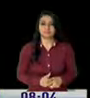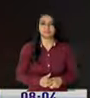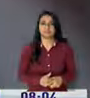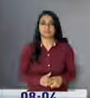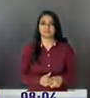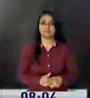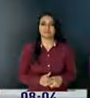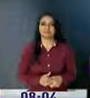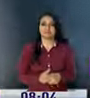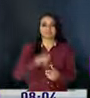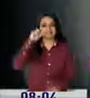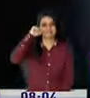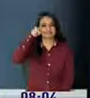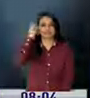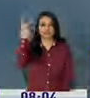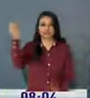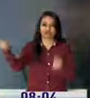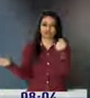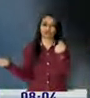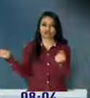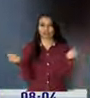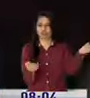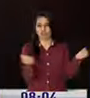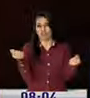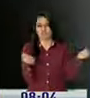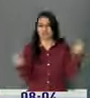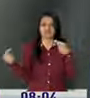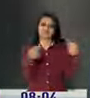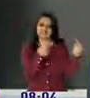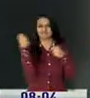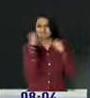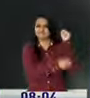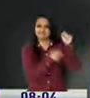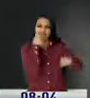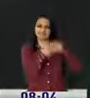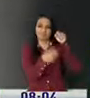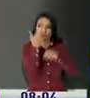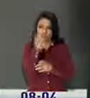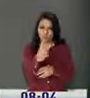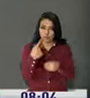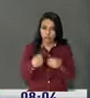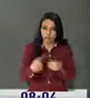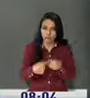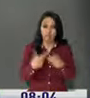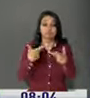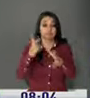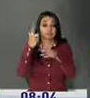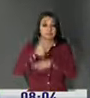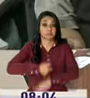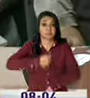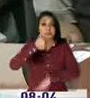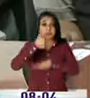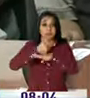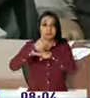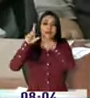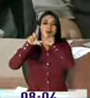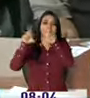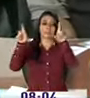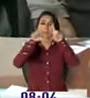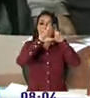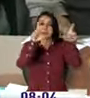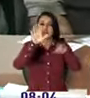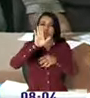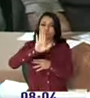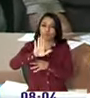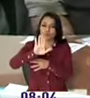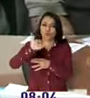Tras la pelea de dos conductores en la vía pública al sur de Quito, los correctivos por parte de las autoridades de la cooperativa